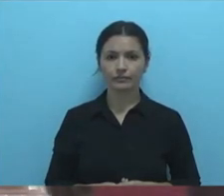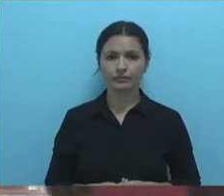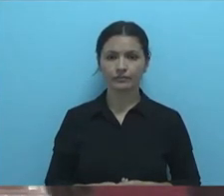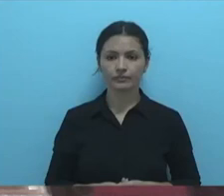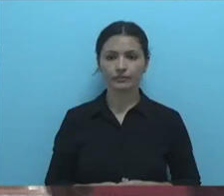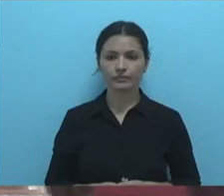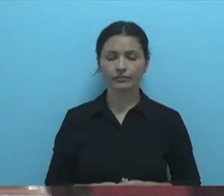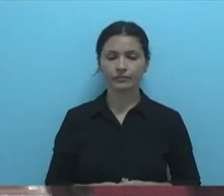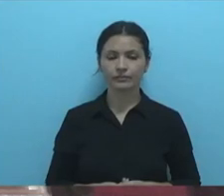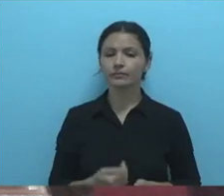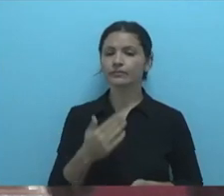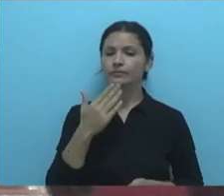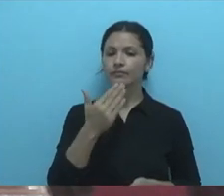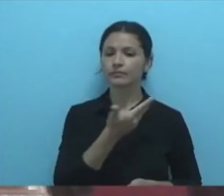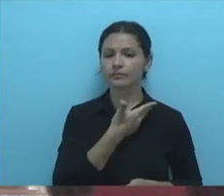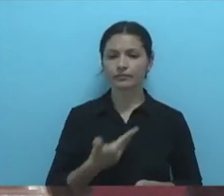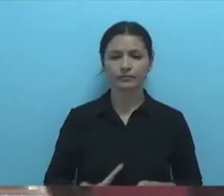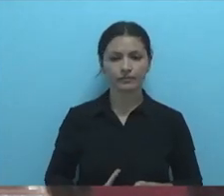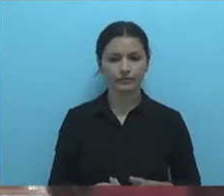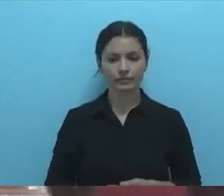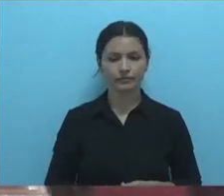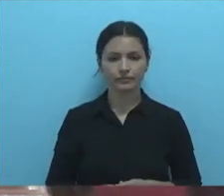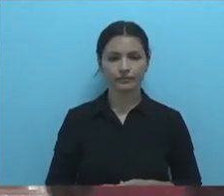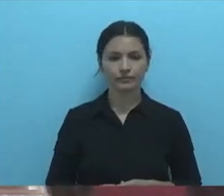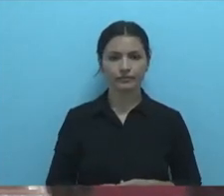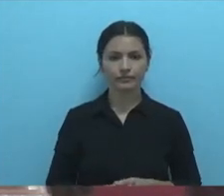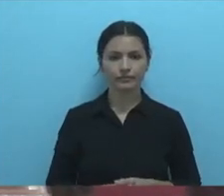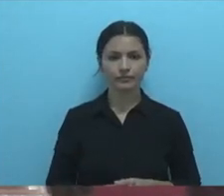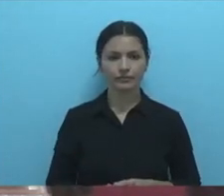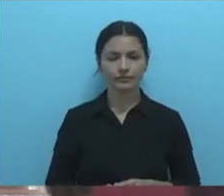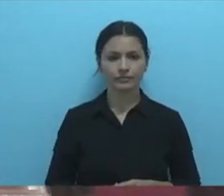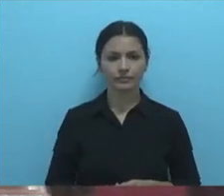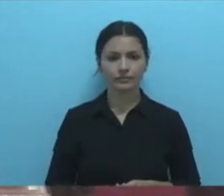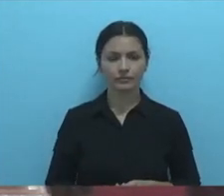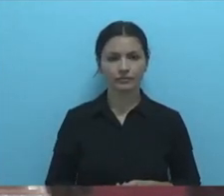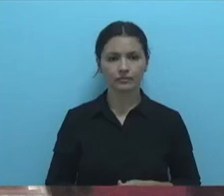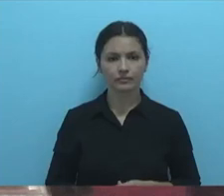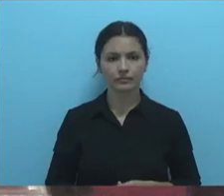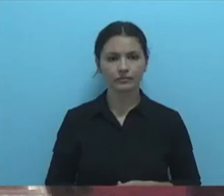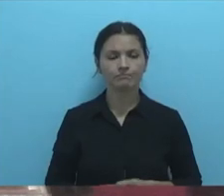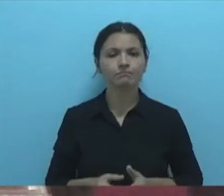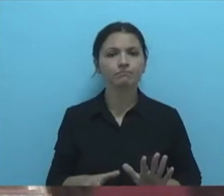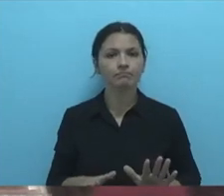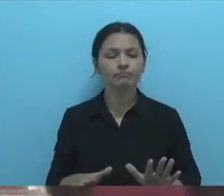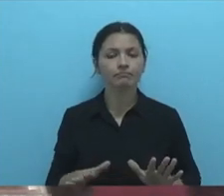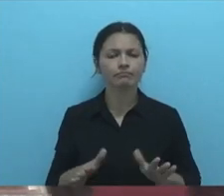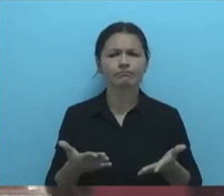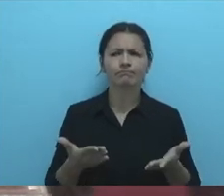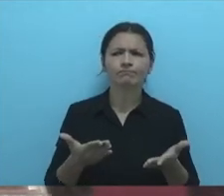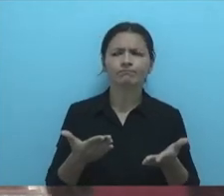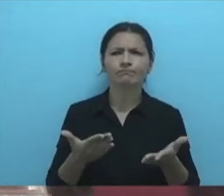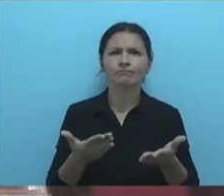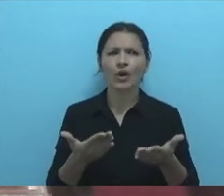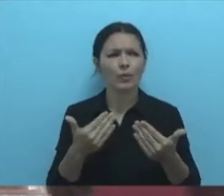Gracias presidente Más allá de las cuestiones formales y lo conocimos lo teníamos que